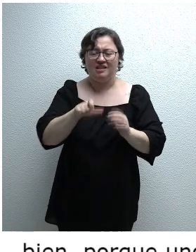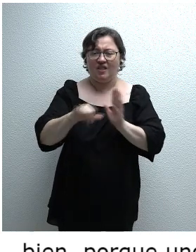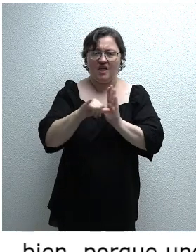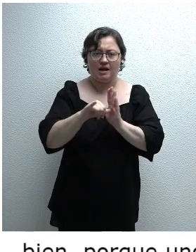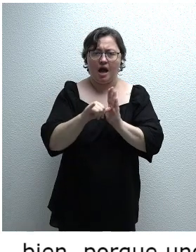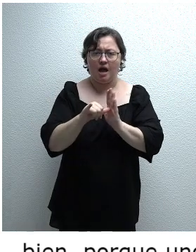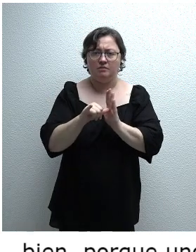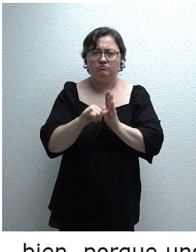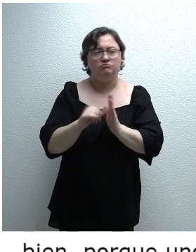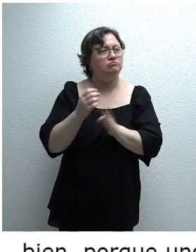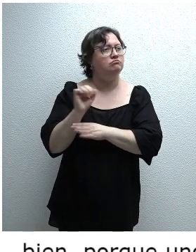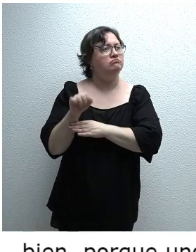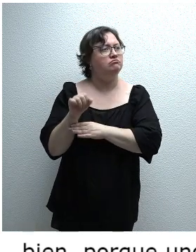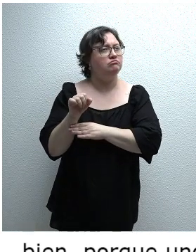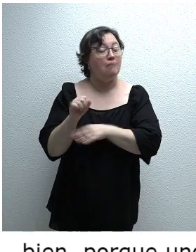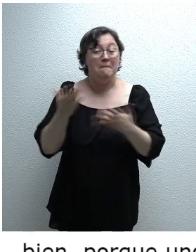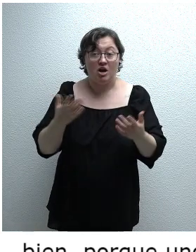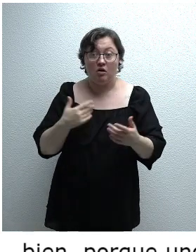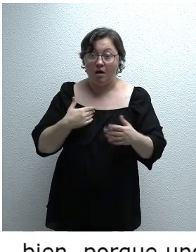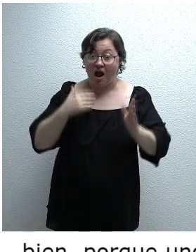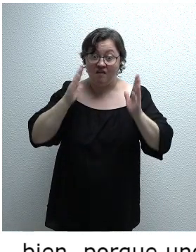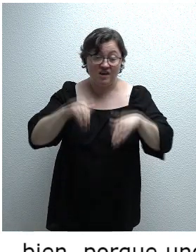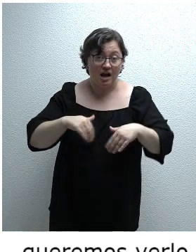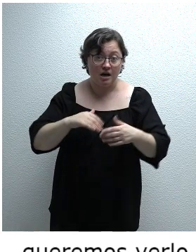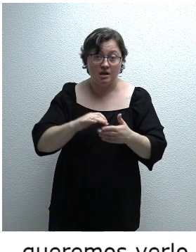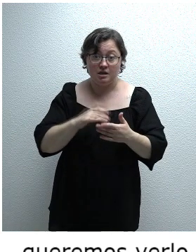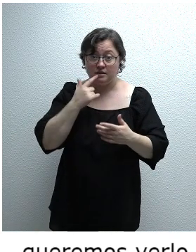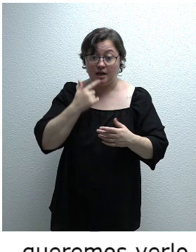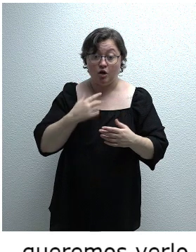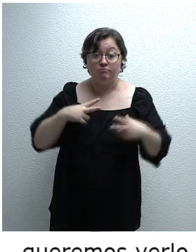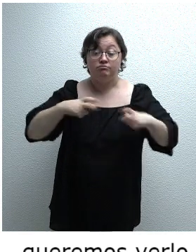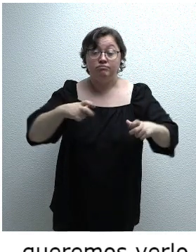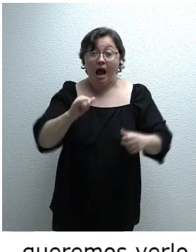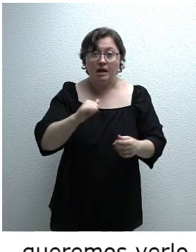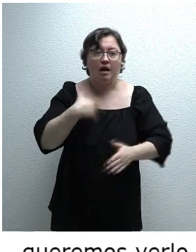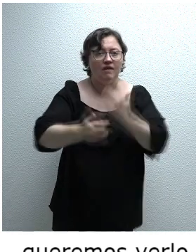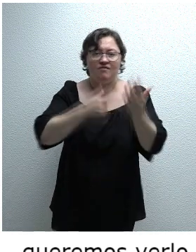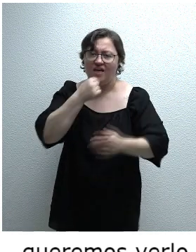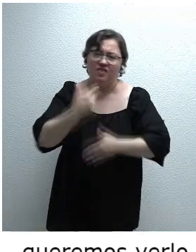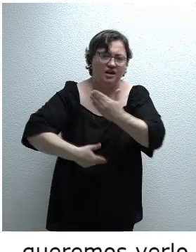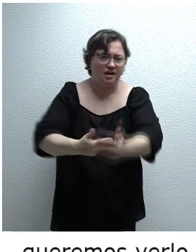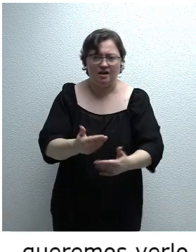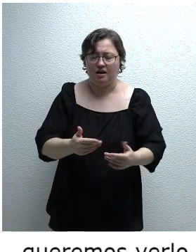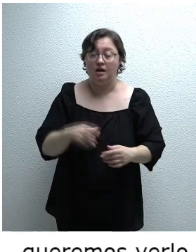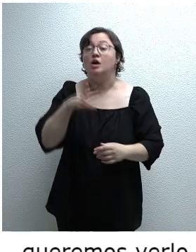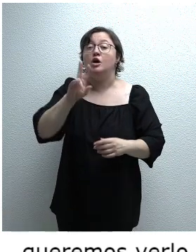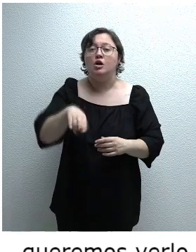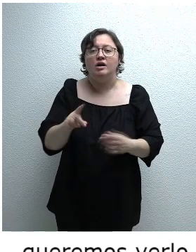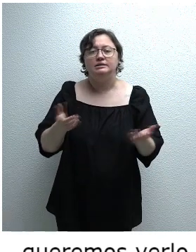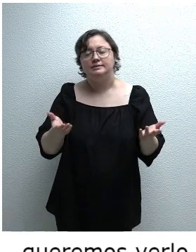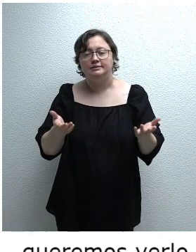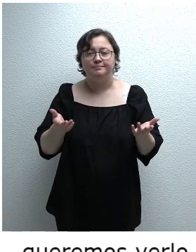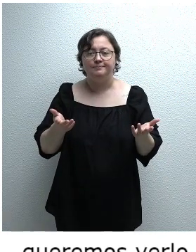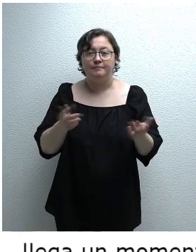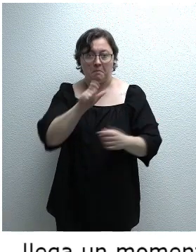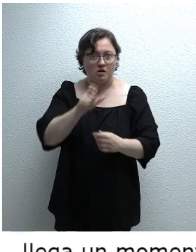cercanas a mí, pero llega un momento que si lo dejo dispuesto todo va a ser mucho más fácil. No es cuestión de...